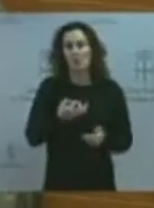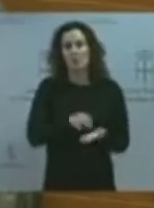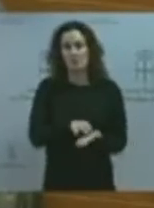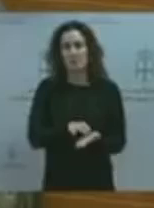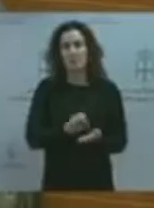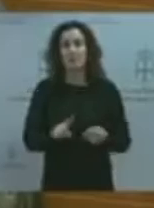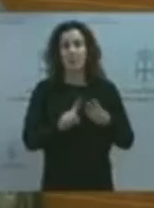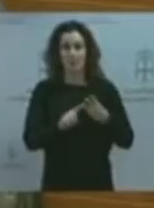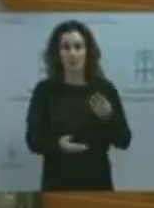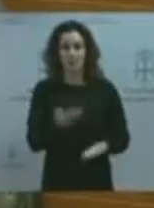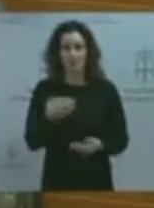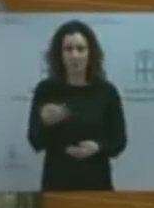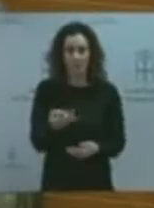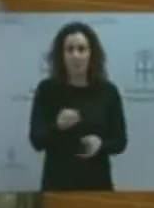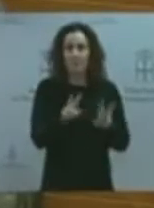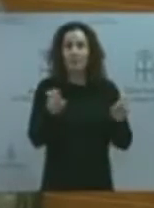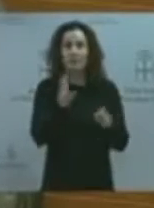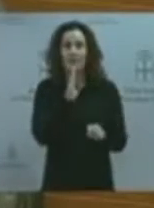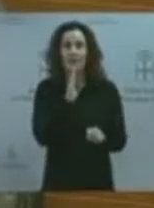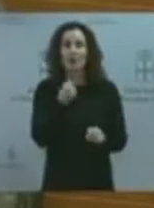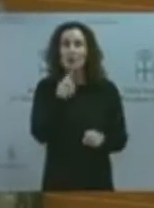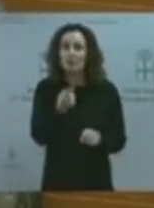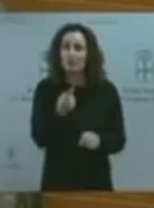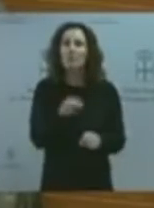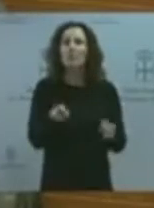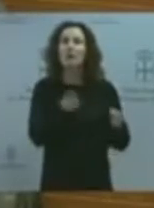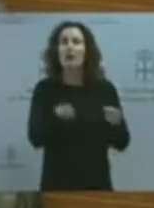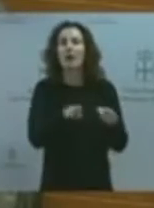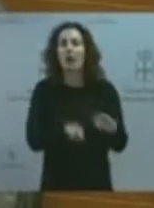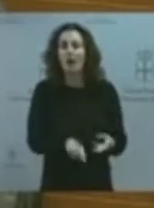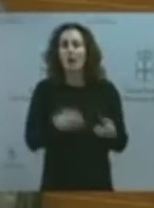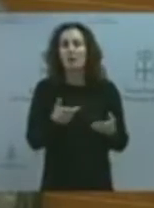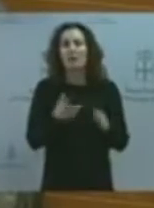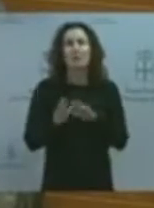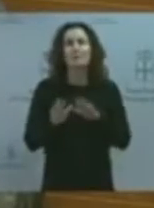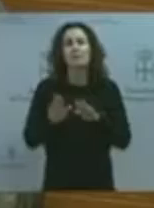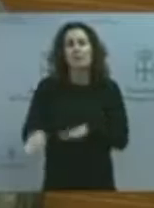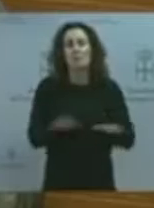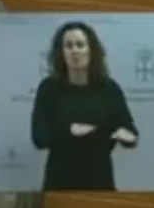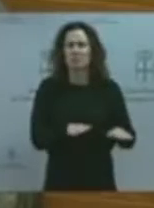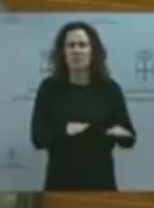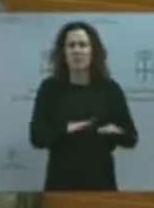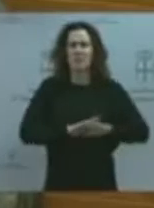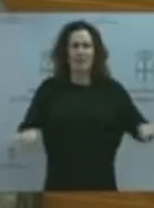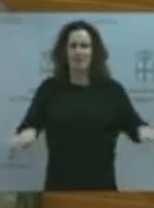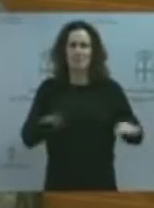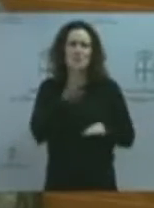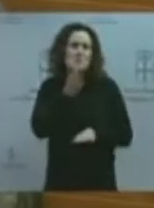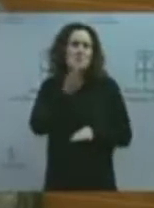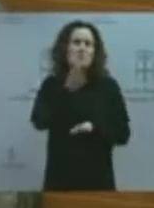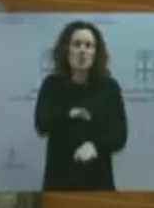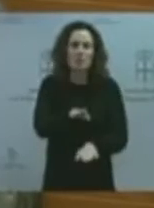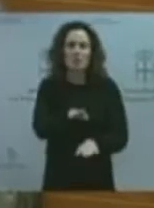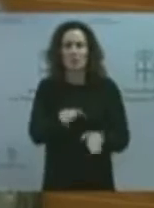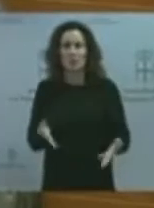por activa y por pasiva que había que dejar de lado el partidismo. Lo he dicho de forma reiterada, se lo he dicho a los portavoces, como bien saben, en esa